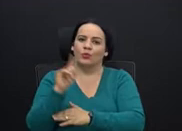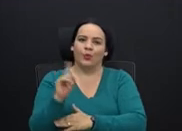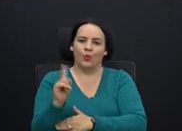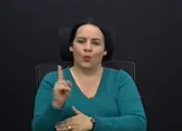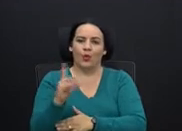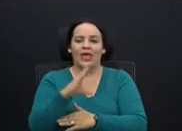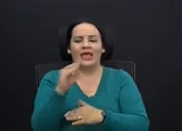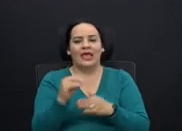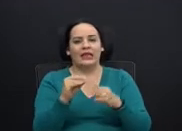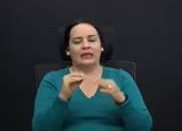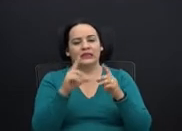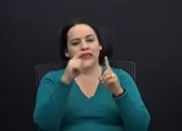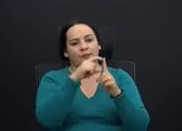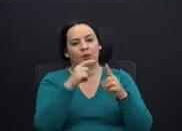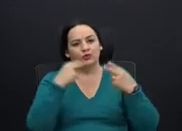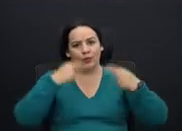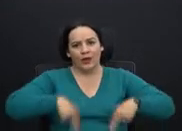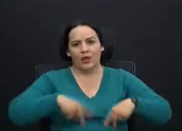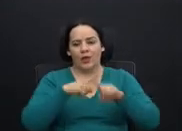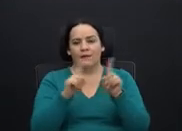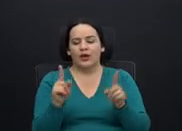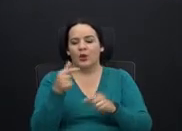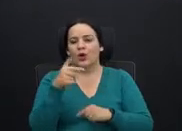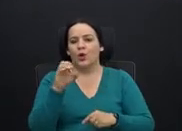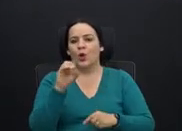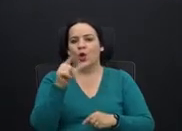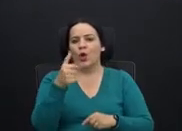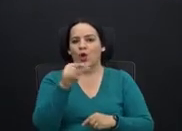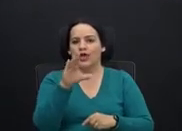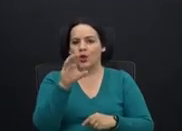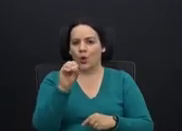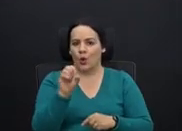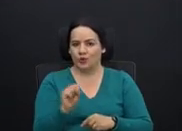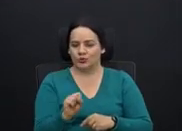términos humanos, posiblemente en términos geológicos, y